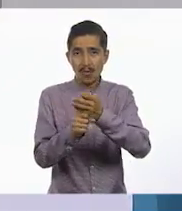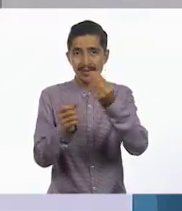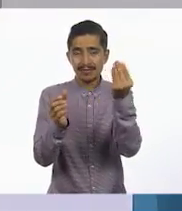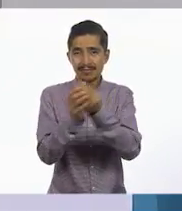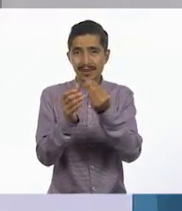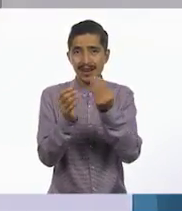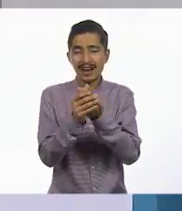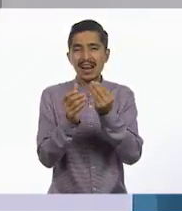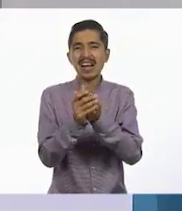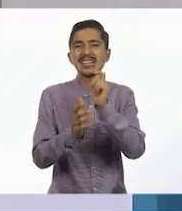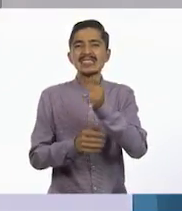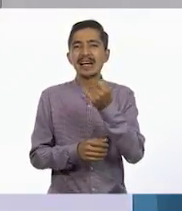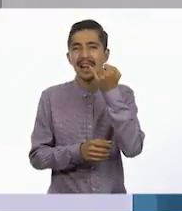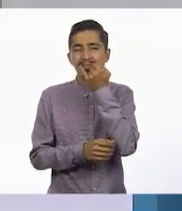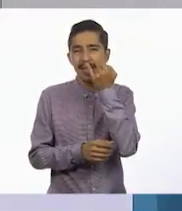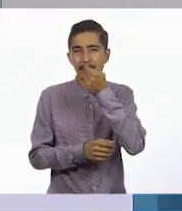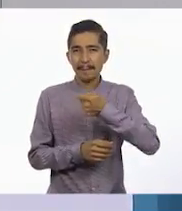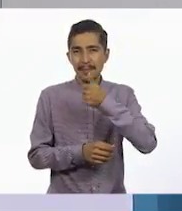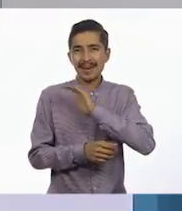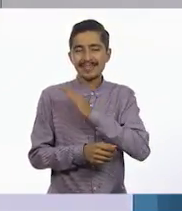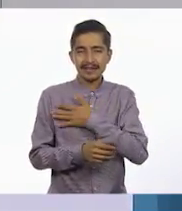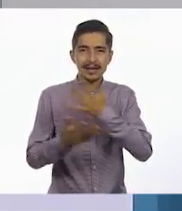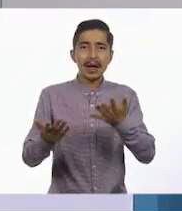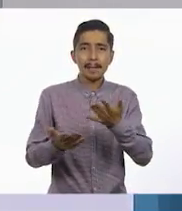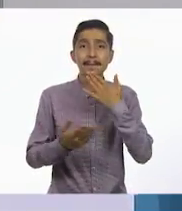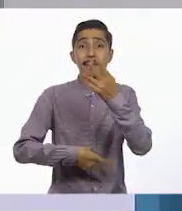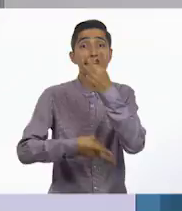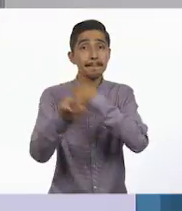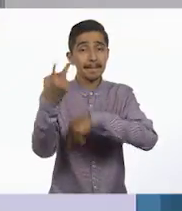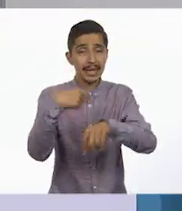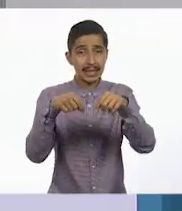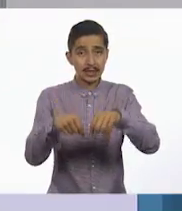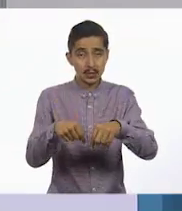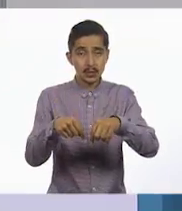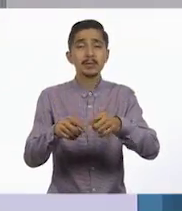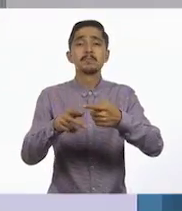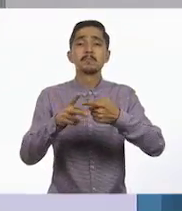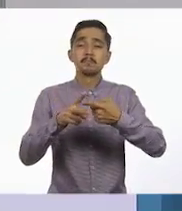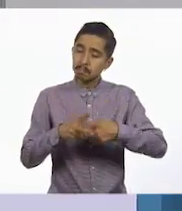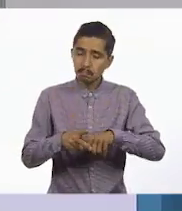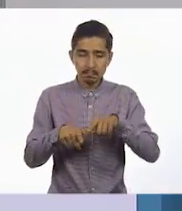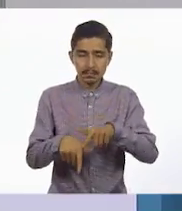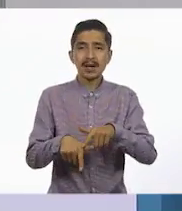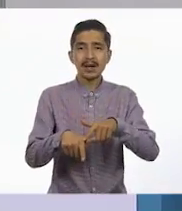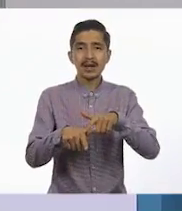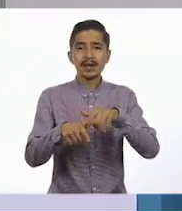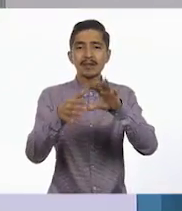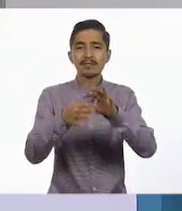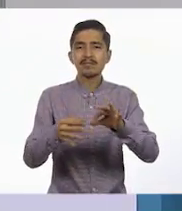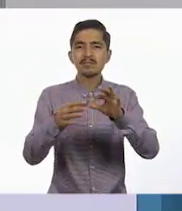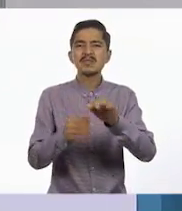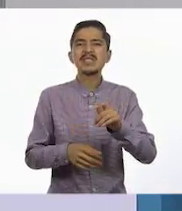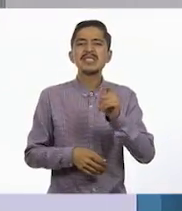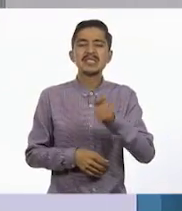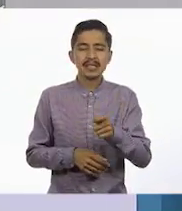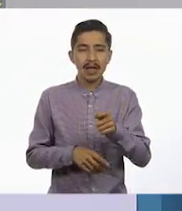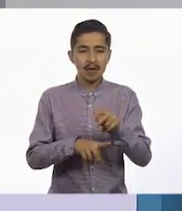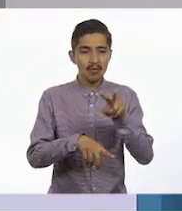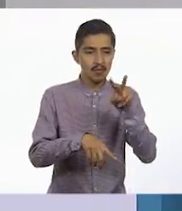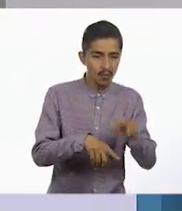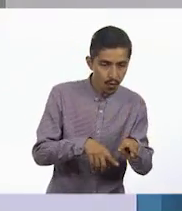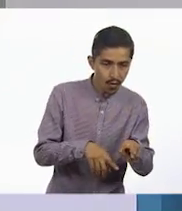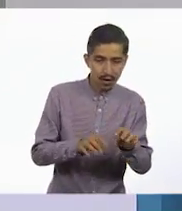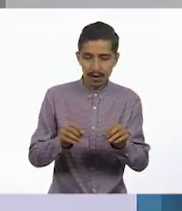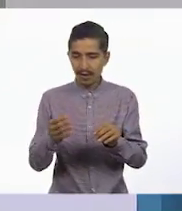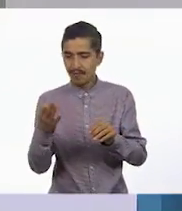clase de lengua materna, así que pues bienvenidos sean y seguiremos hablando sobre los elementos de realidad y fantasía